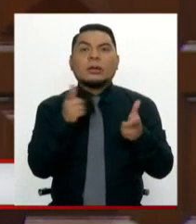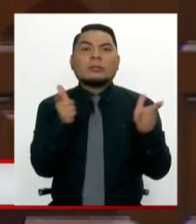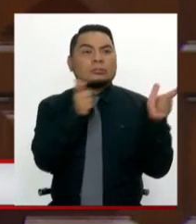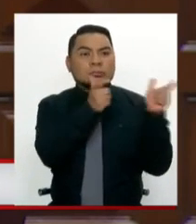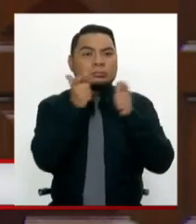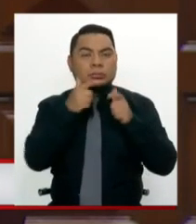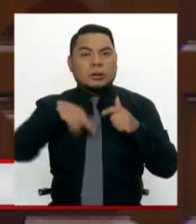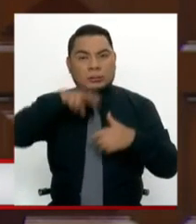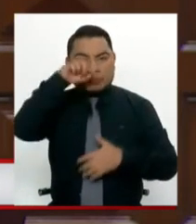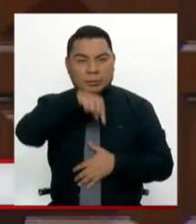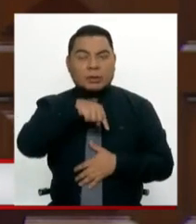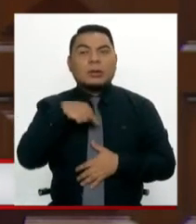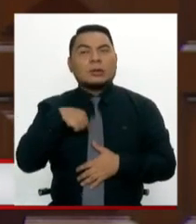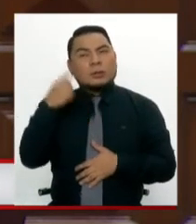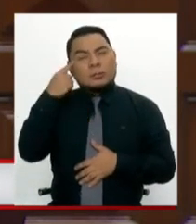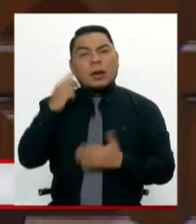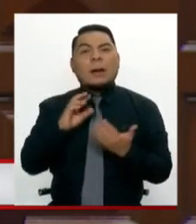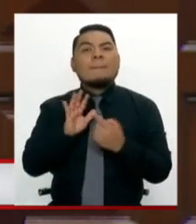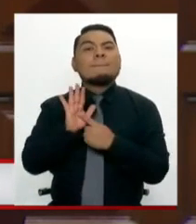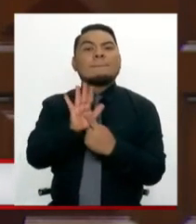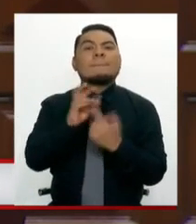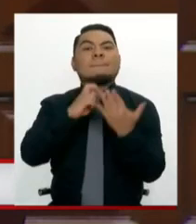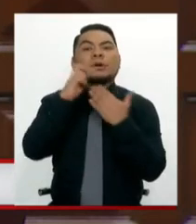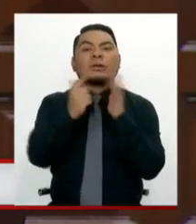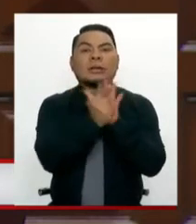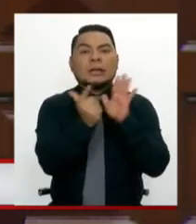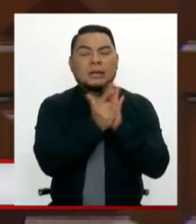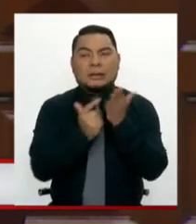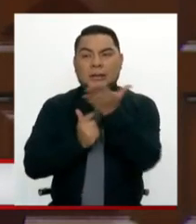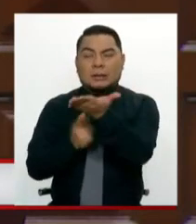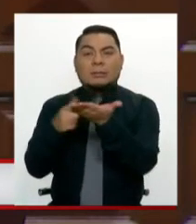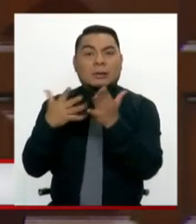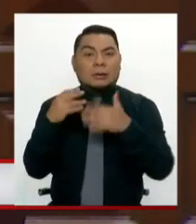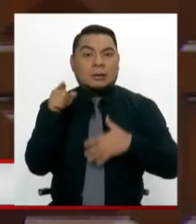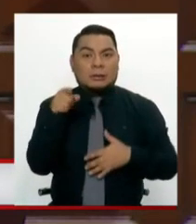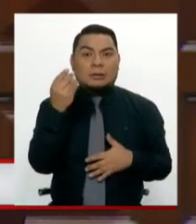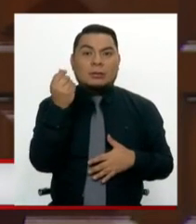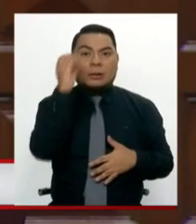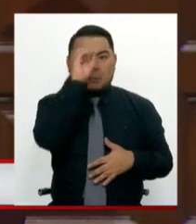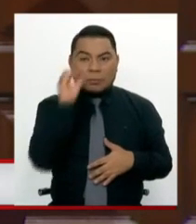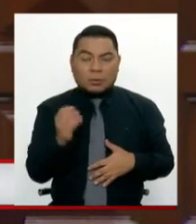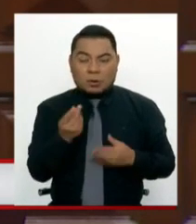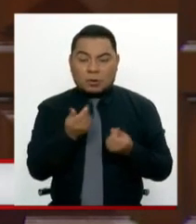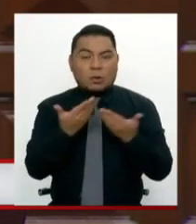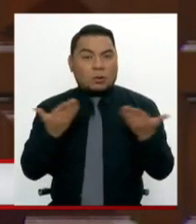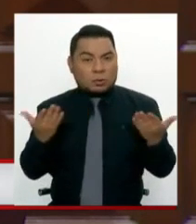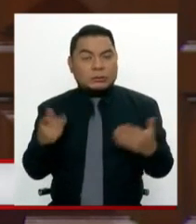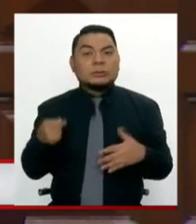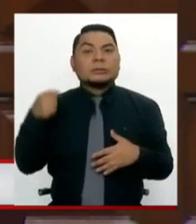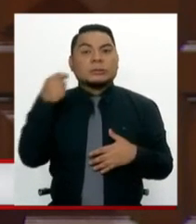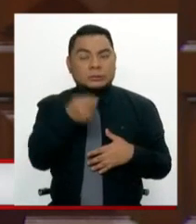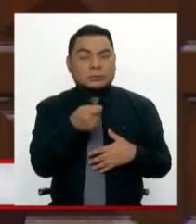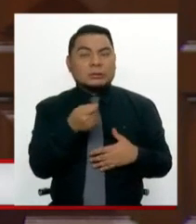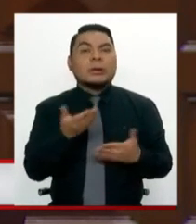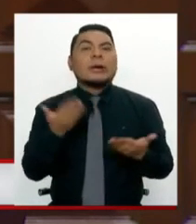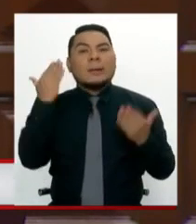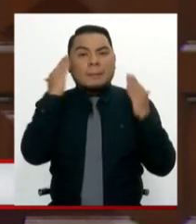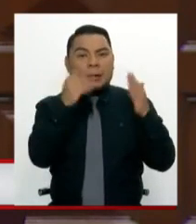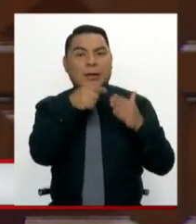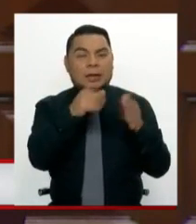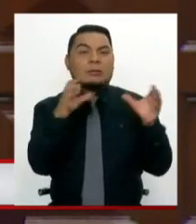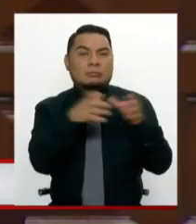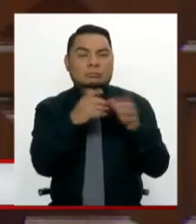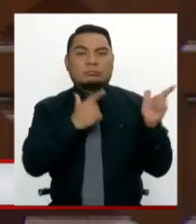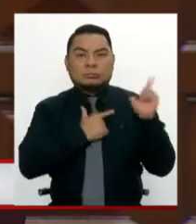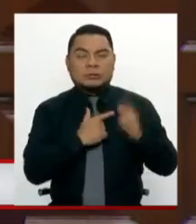interno, presentaremos un proyecto de ley para que un porcentaje de los recursos determinados se dedique a